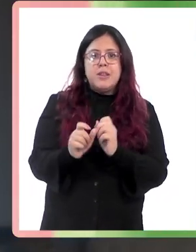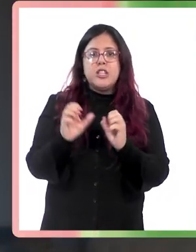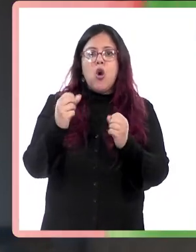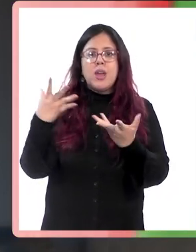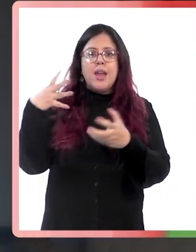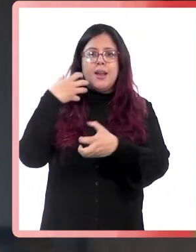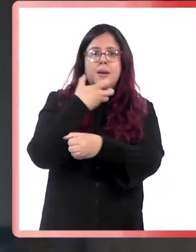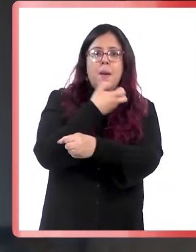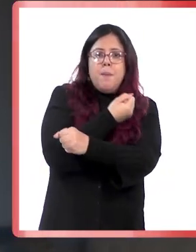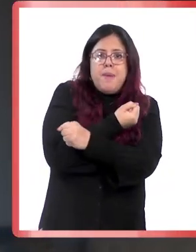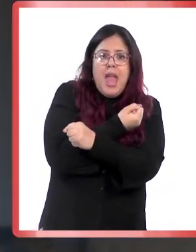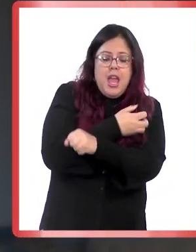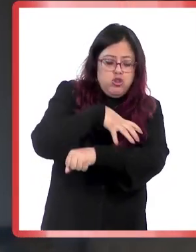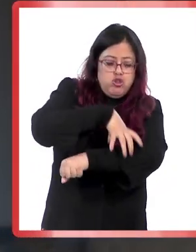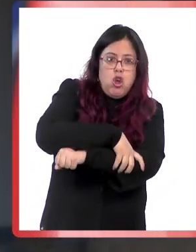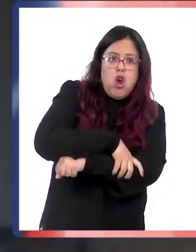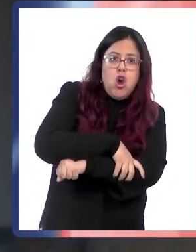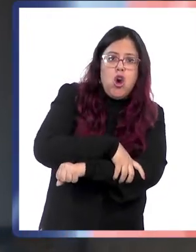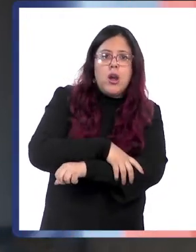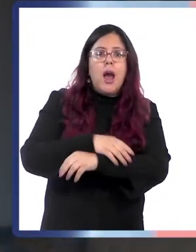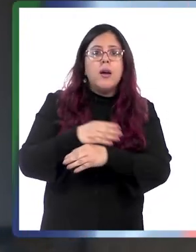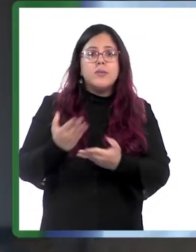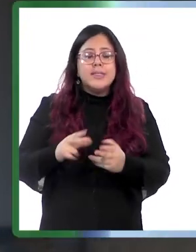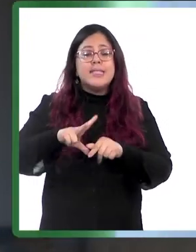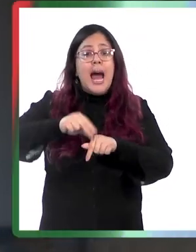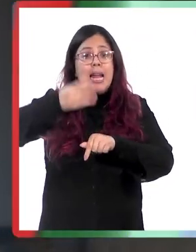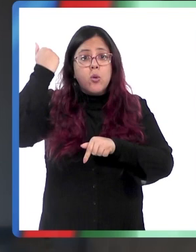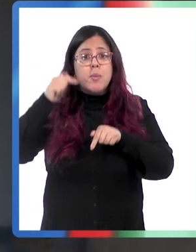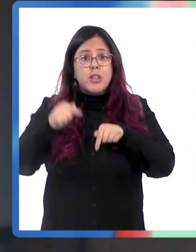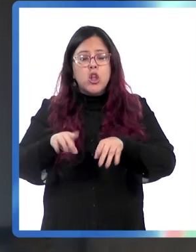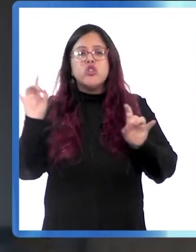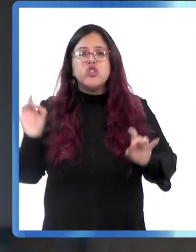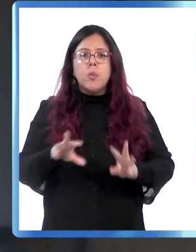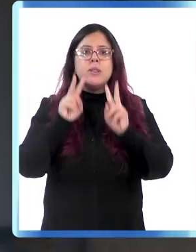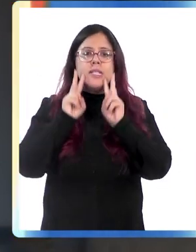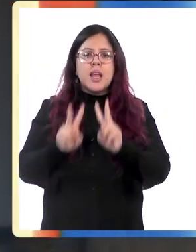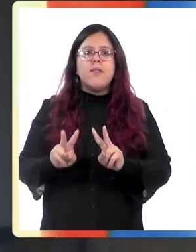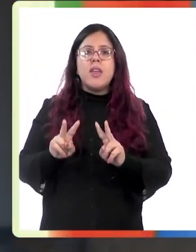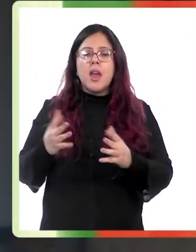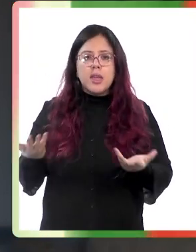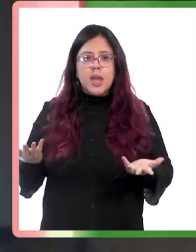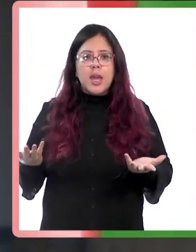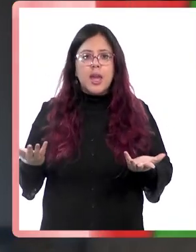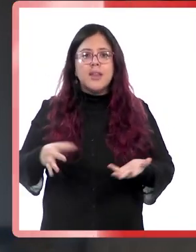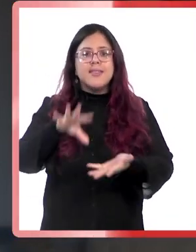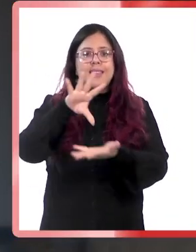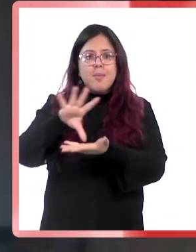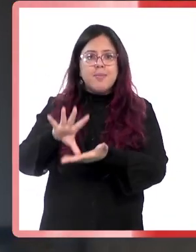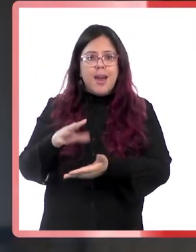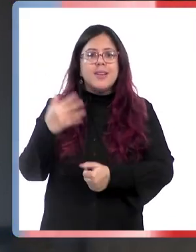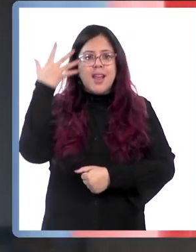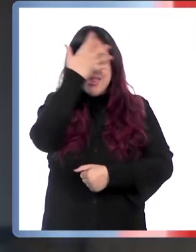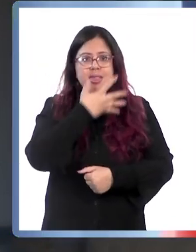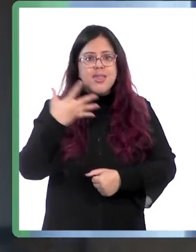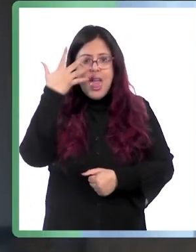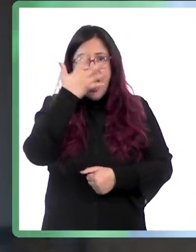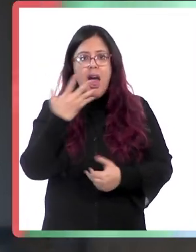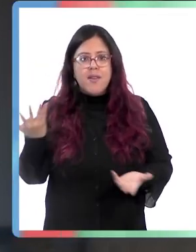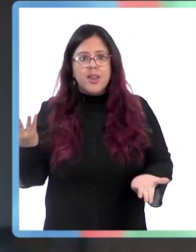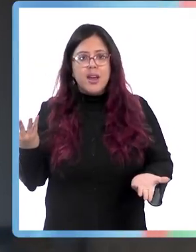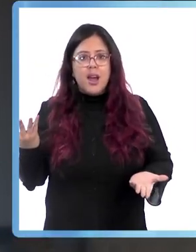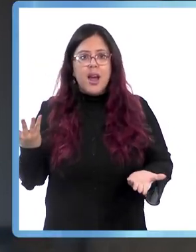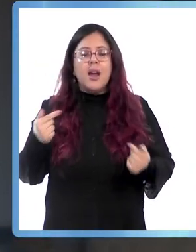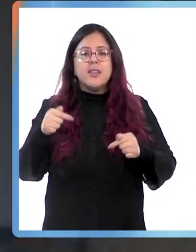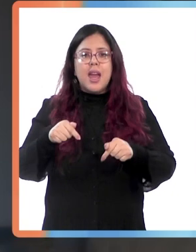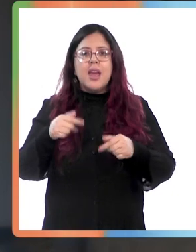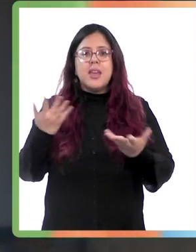o de piel a piel, ¿ya? Y eso, como te decía antiguamente, solamente se veía en países de África y en un setting